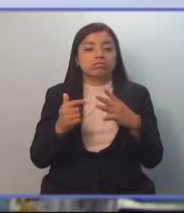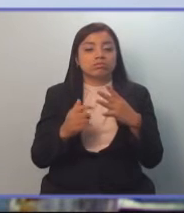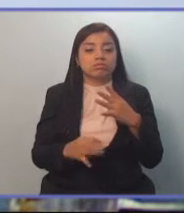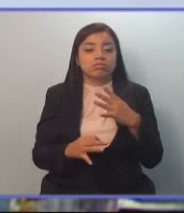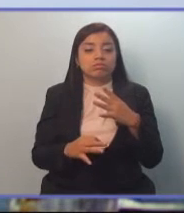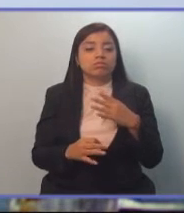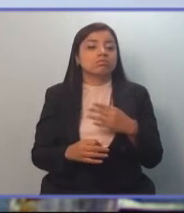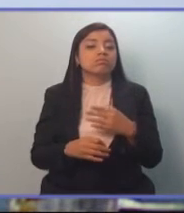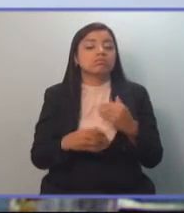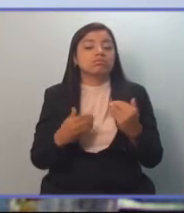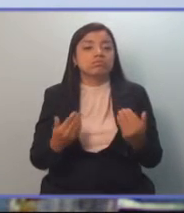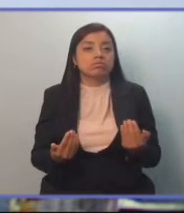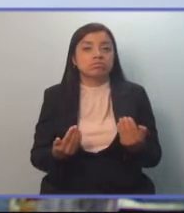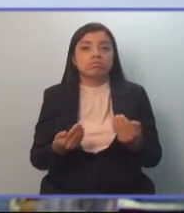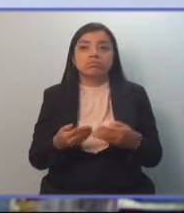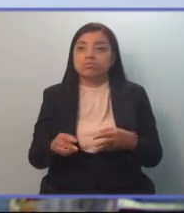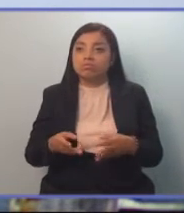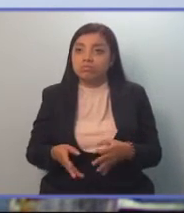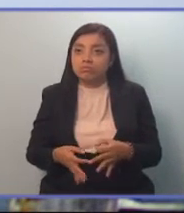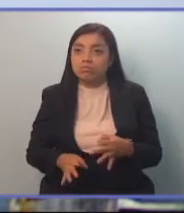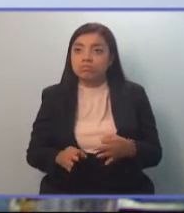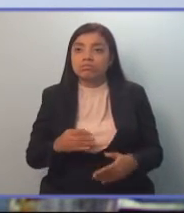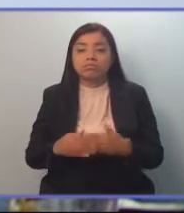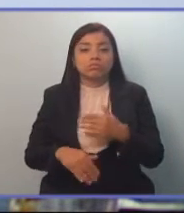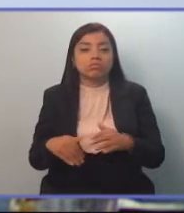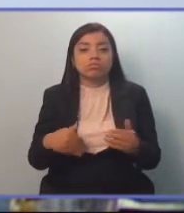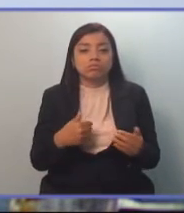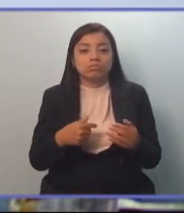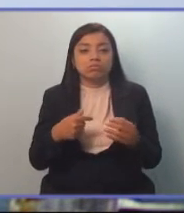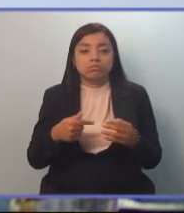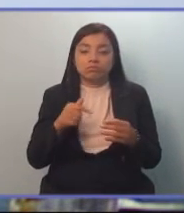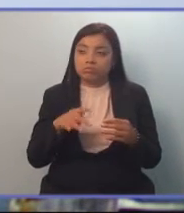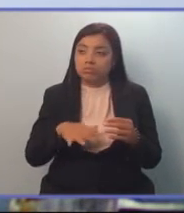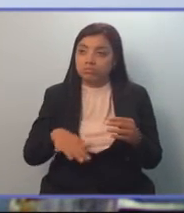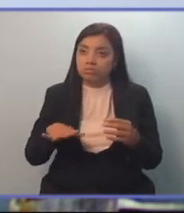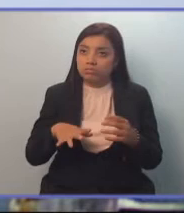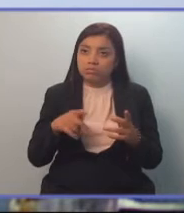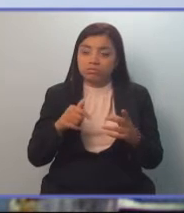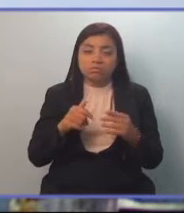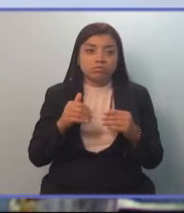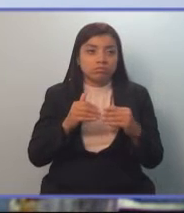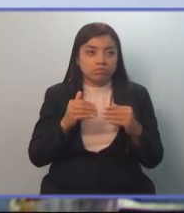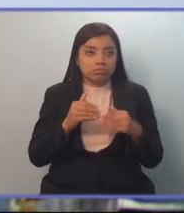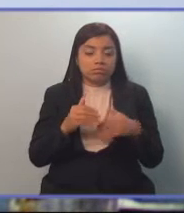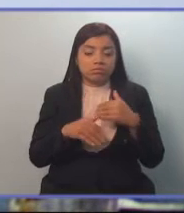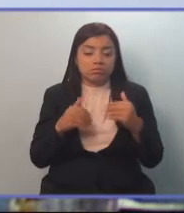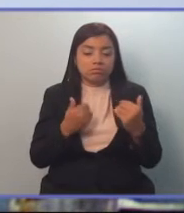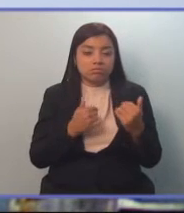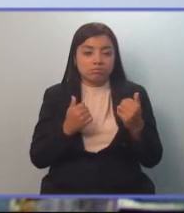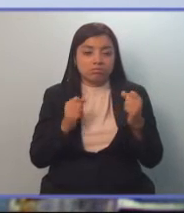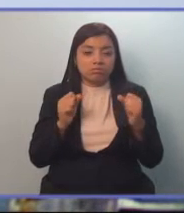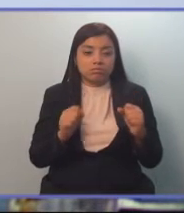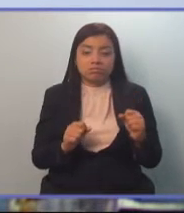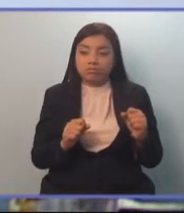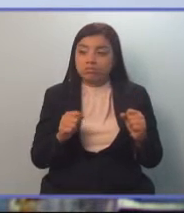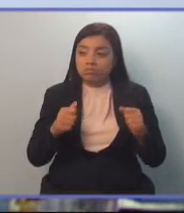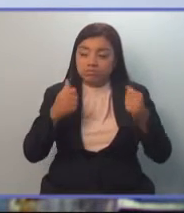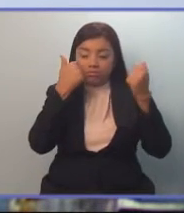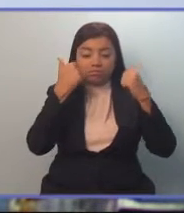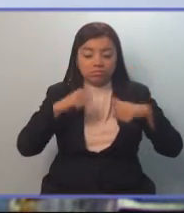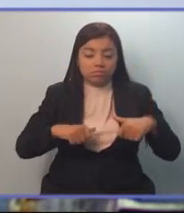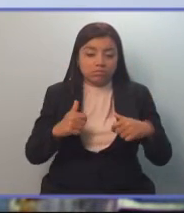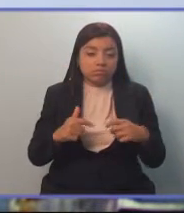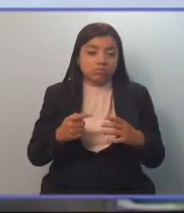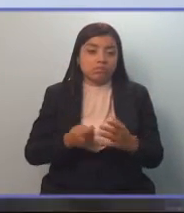la cual contenía medidas internas en el lugar de fabricación y medidas externas o de entorno, se acuerda suprimirlas